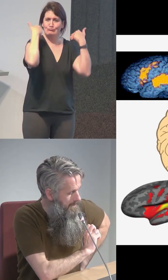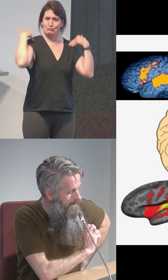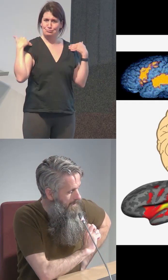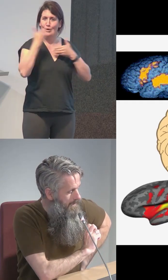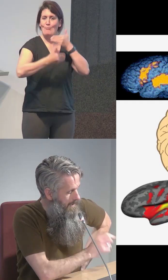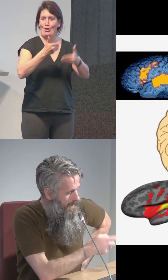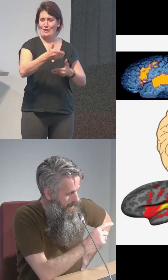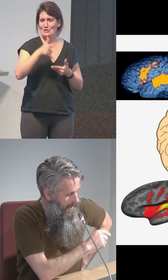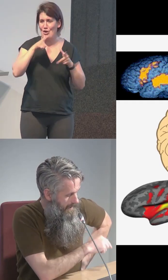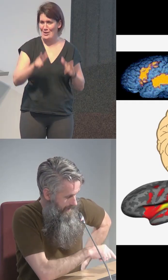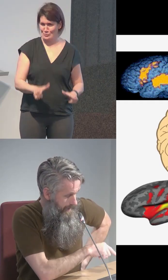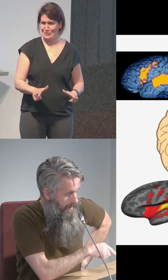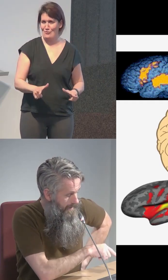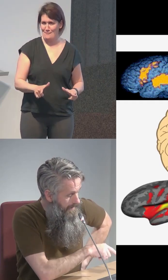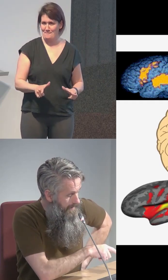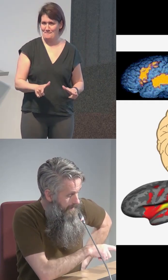lingüístico.